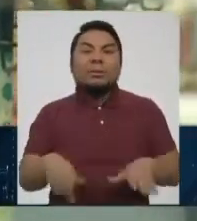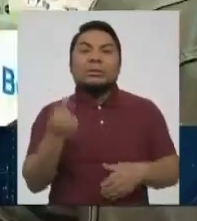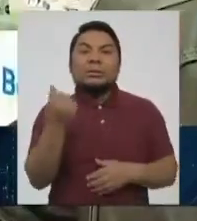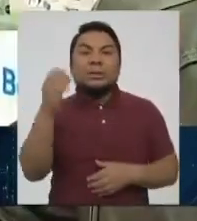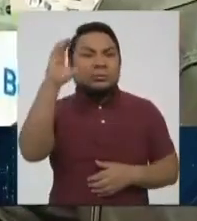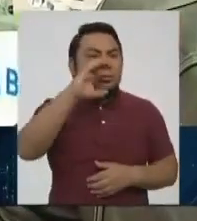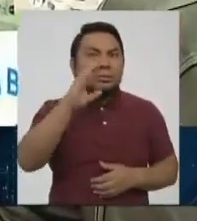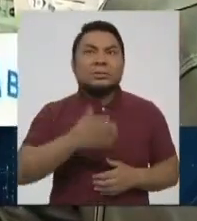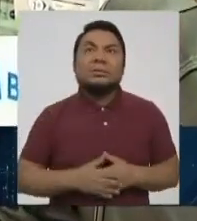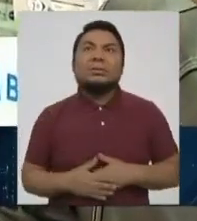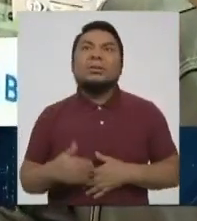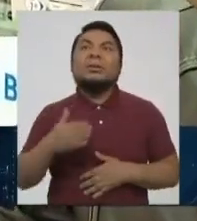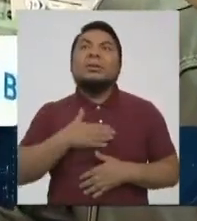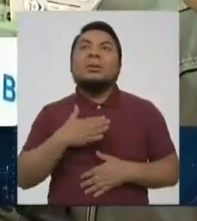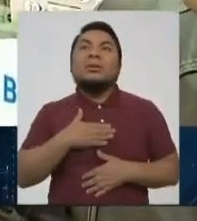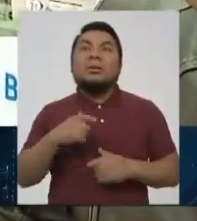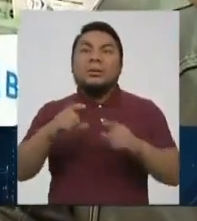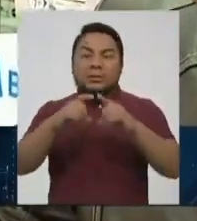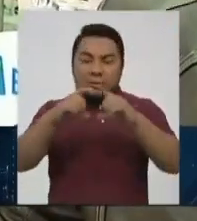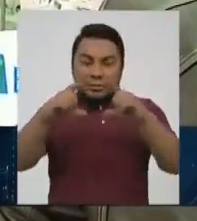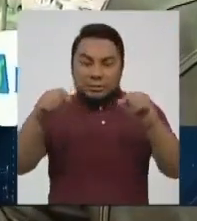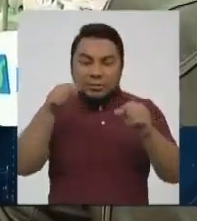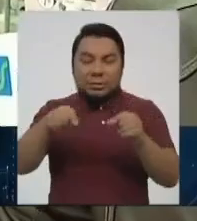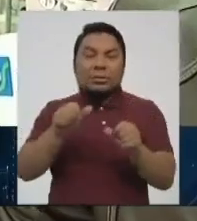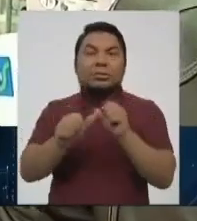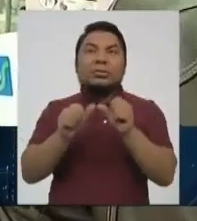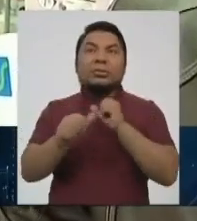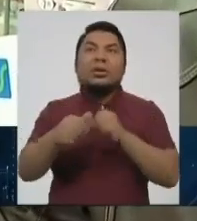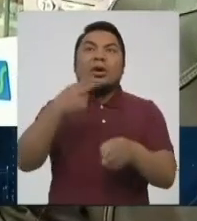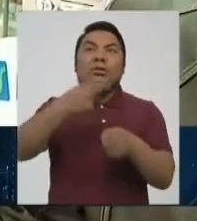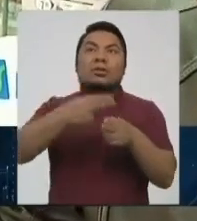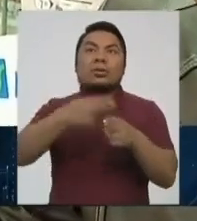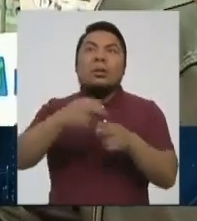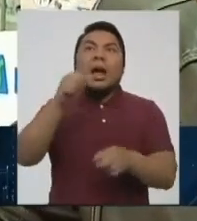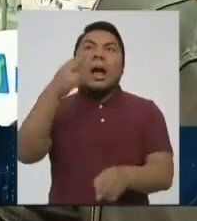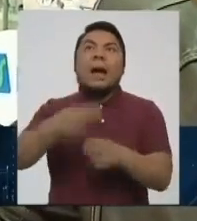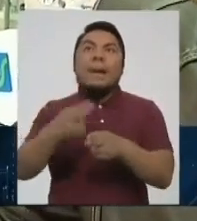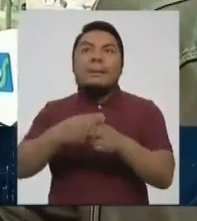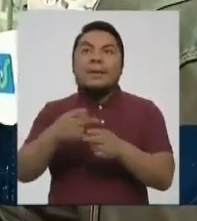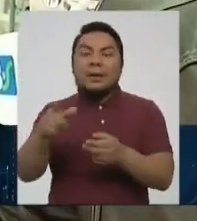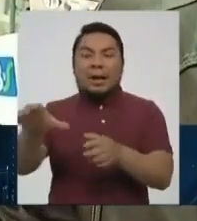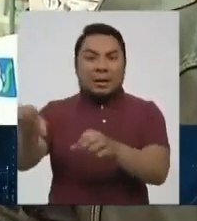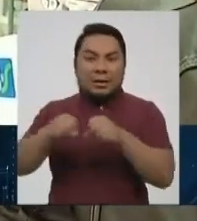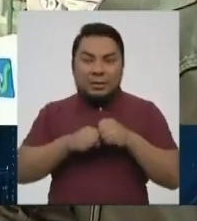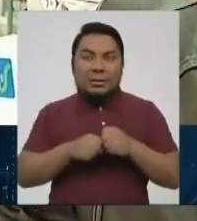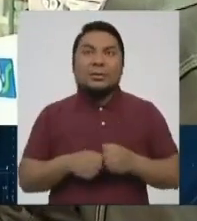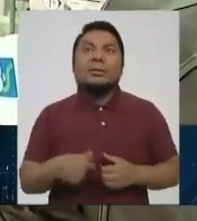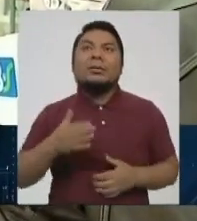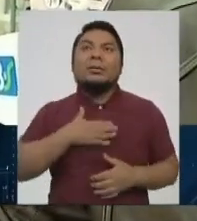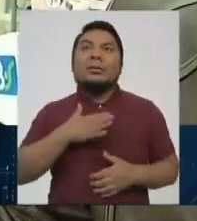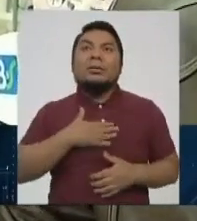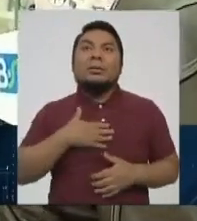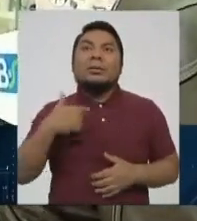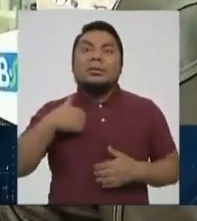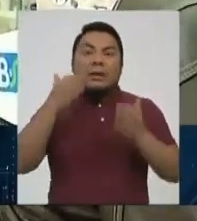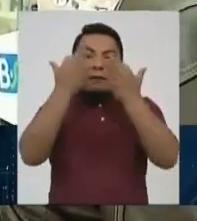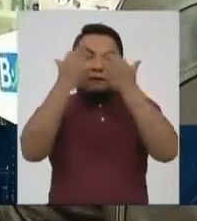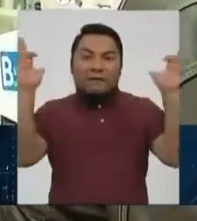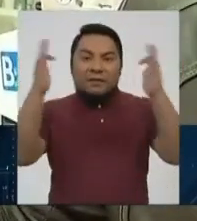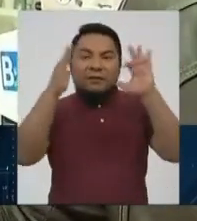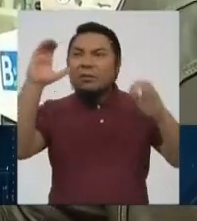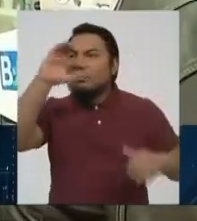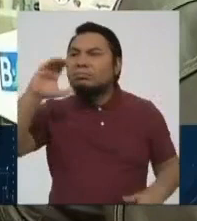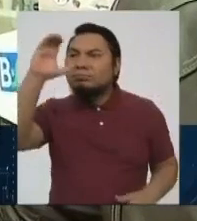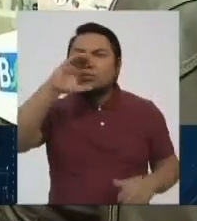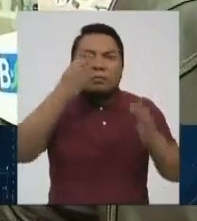dinero. Ingreso el número de la cuenta y me sale el nombre y apellido de la persona que ha retirado el dinero. Así que yo por Facebook trato de contactarlo,